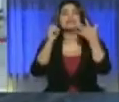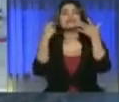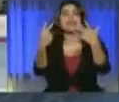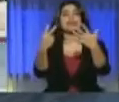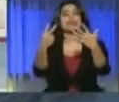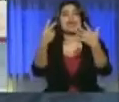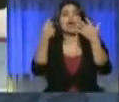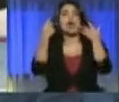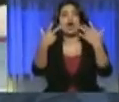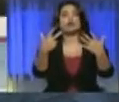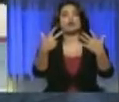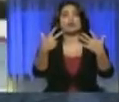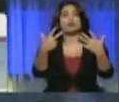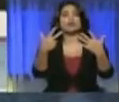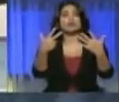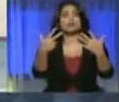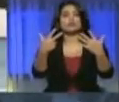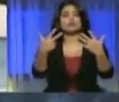1, 2, 3, 4, 5, 6, 7, 8.